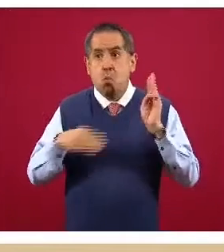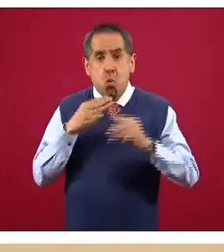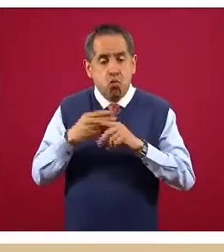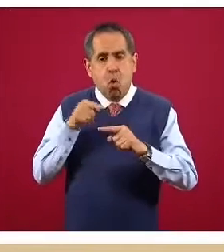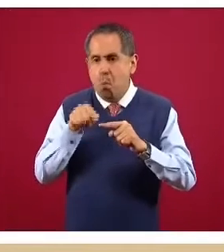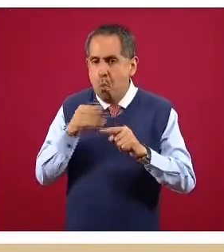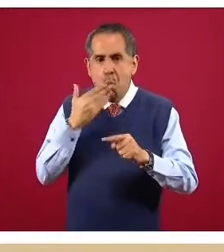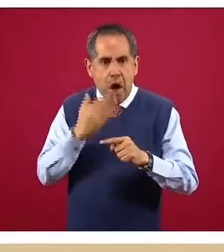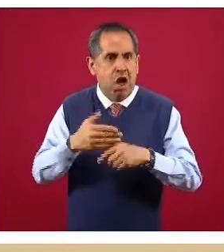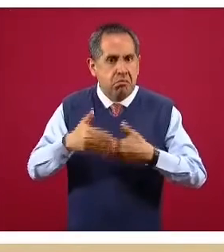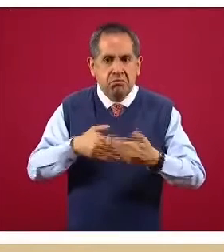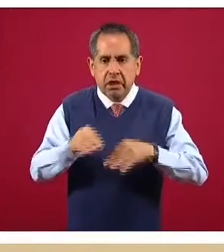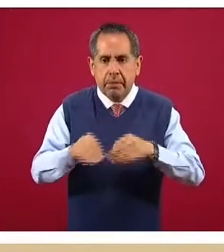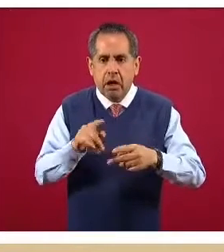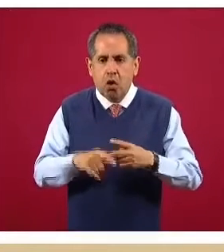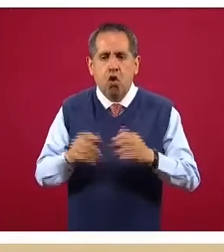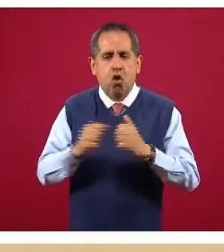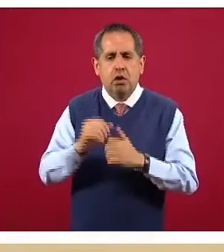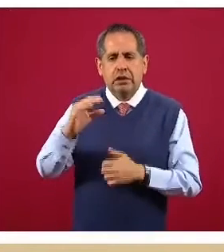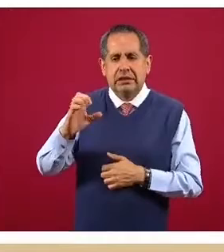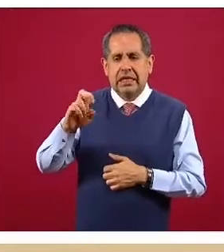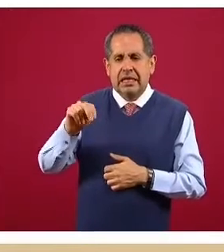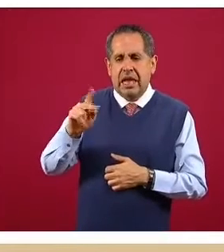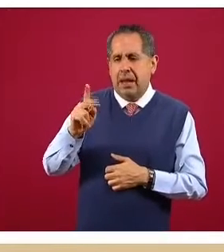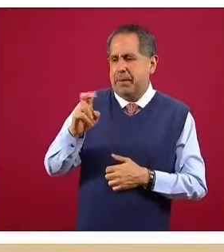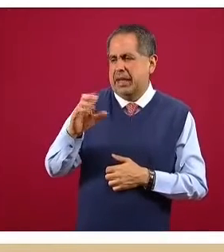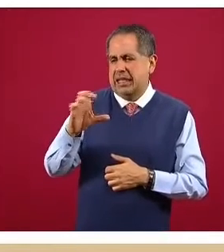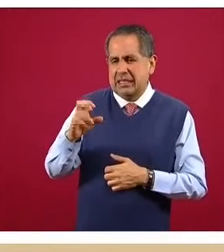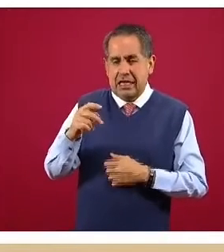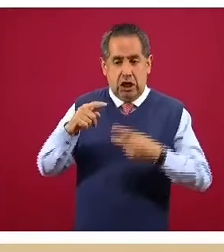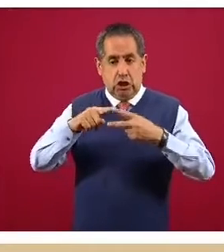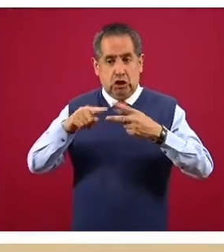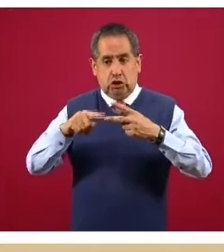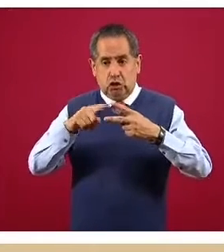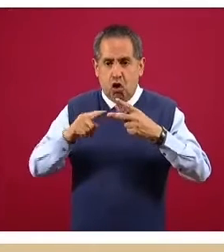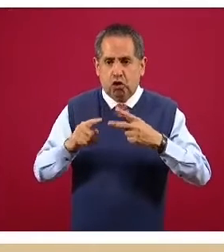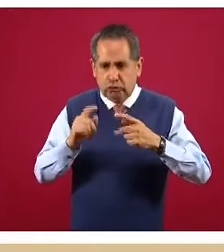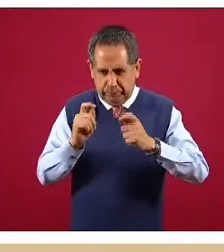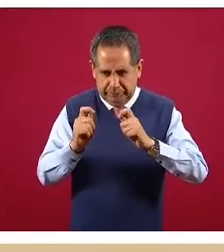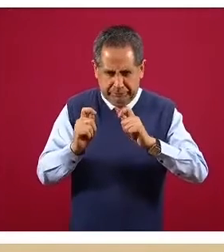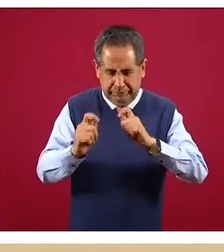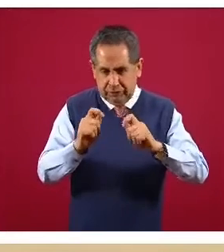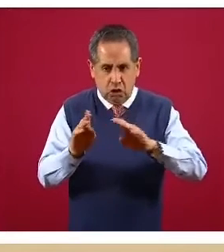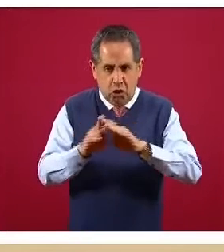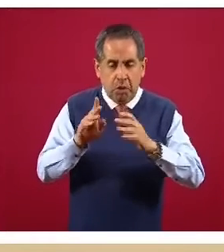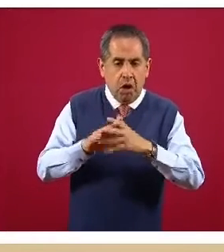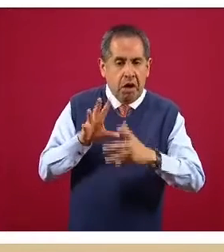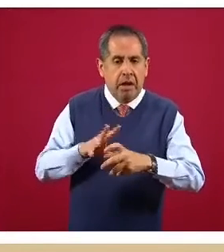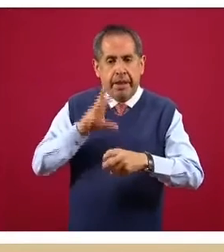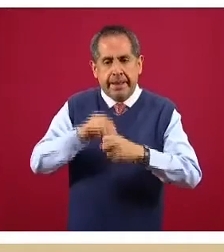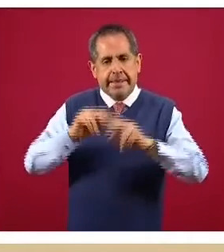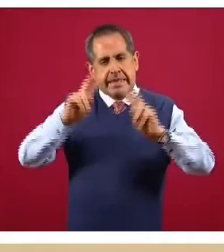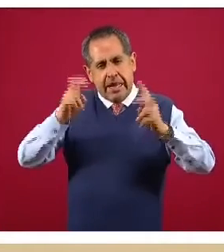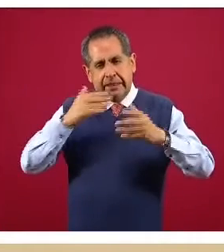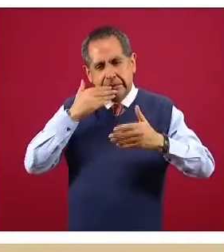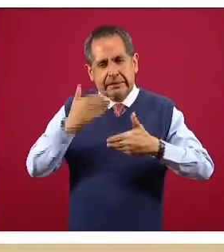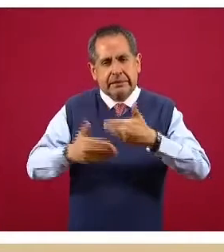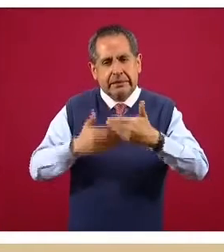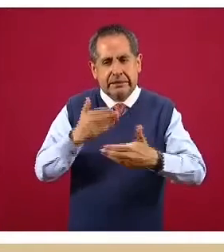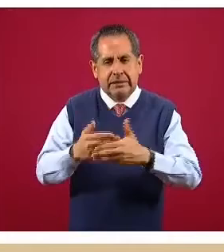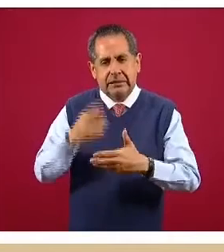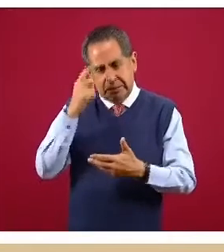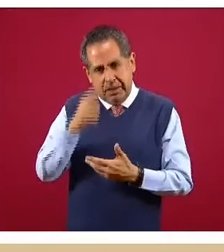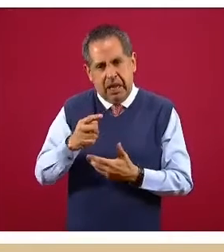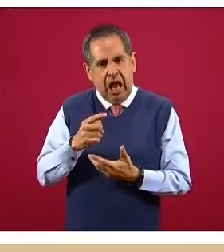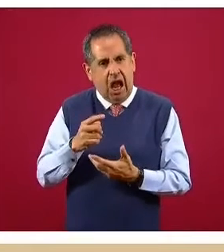mundo, y en el SENAPRESE, con estas 2 estrategias, estamos adaptando para darle contenido temático a este